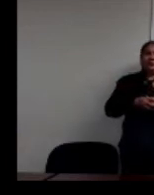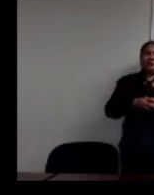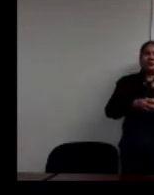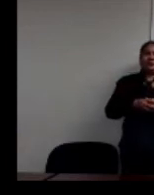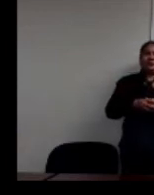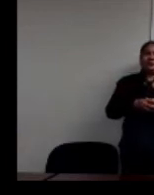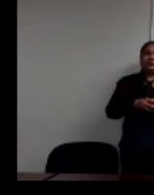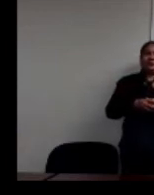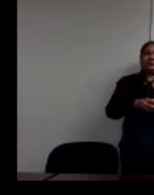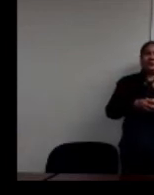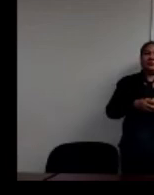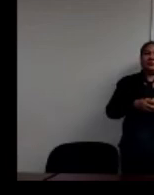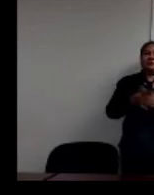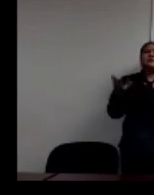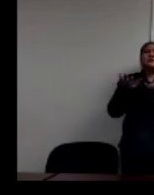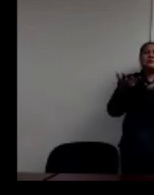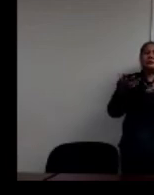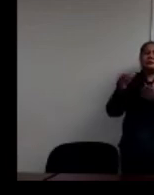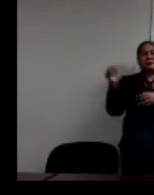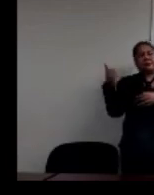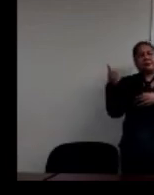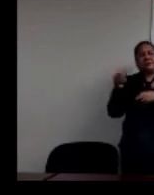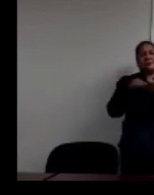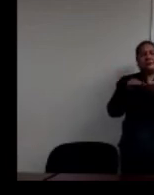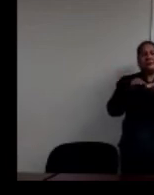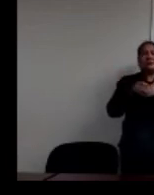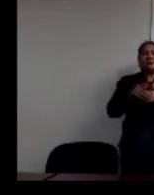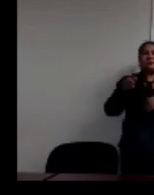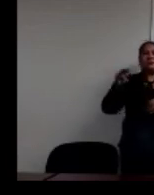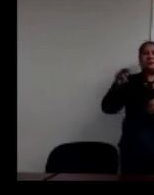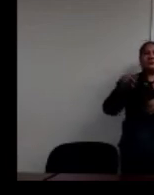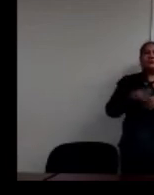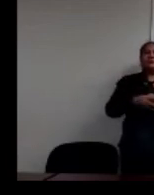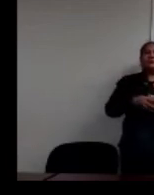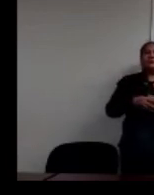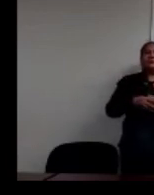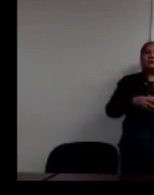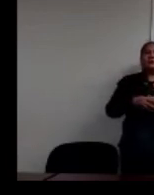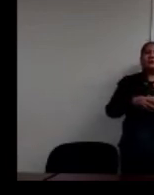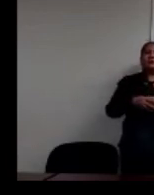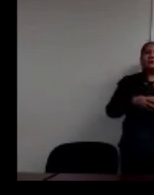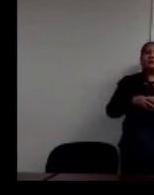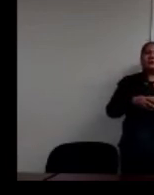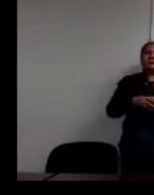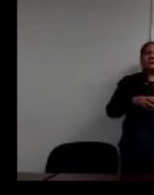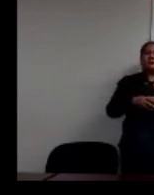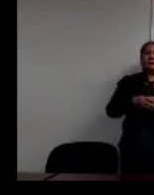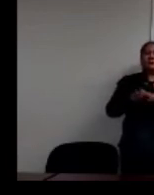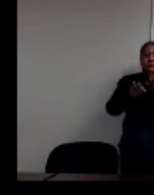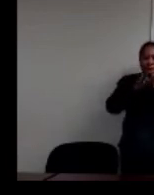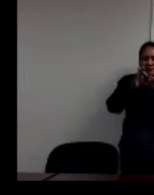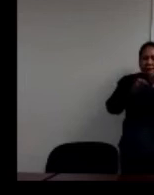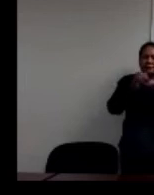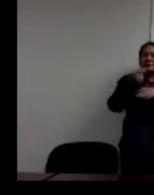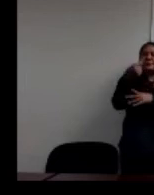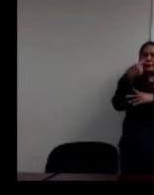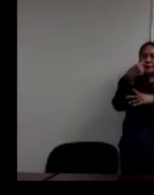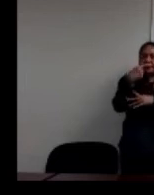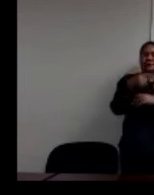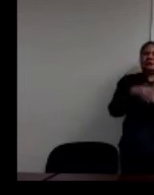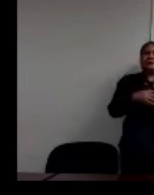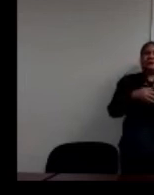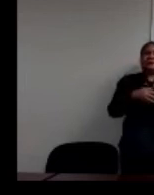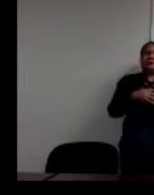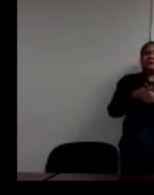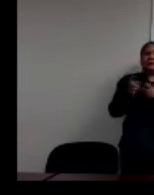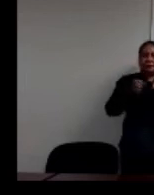otra intervención le hacemos en el niño con trastorno oposicionista desafiante? Le damos un tratamiento farmacológico para el